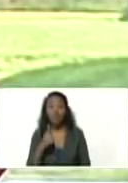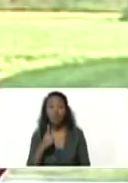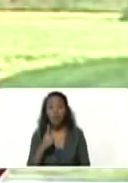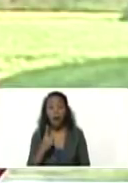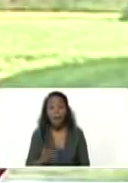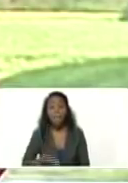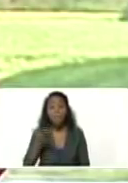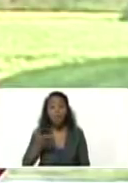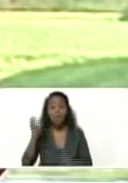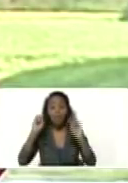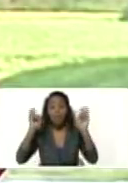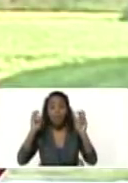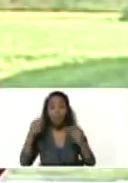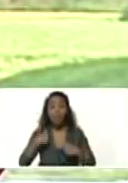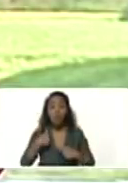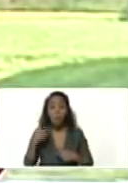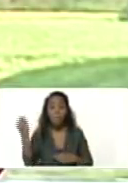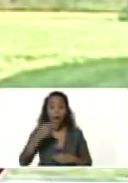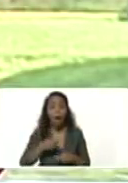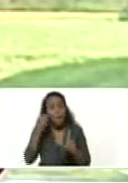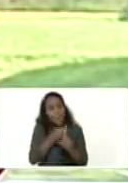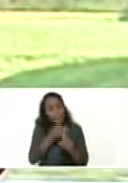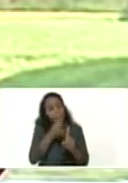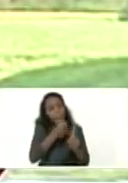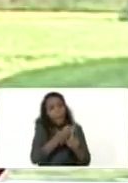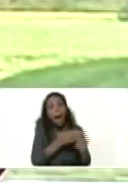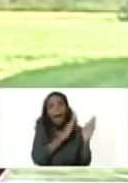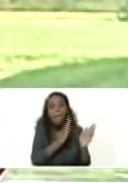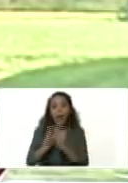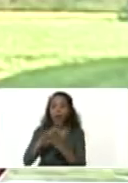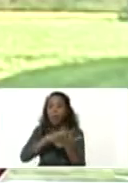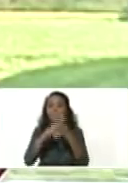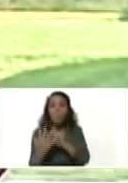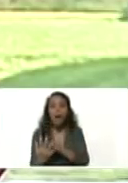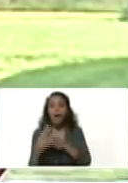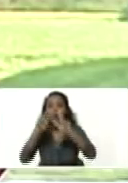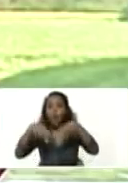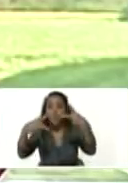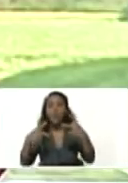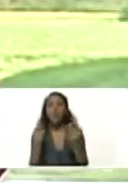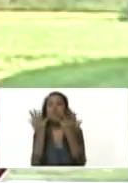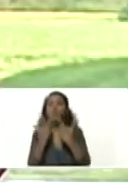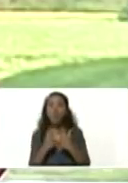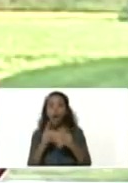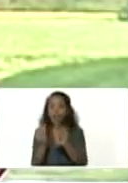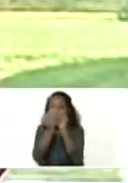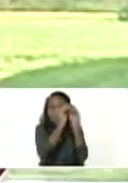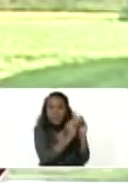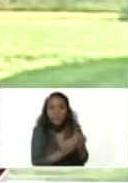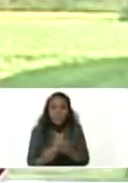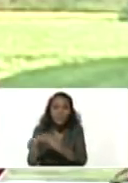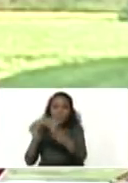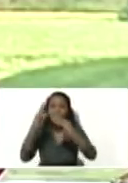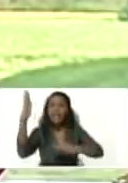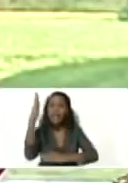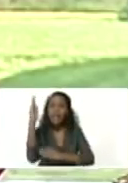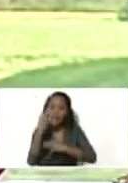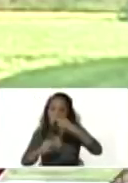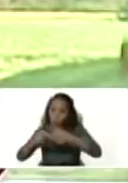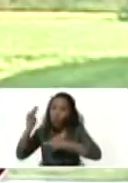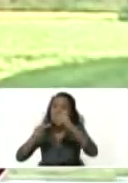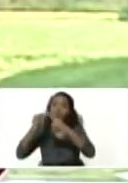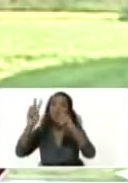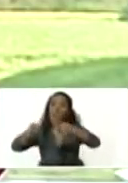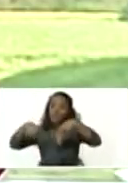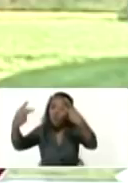insisto con el programa Barrio Nuevo, Barrio Tricolor, es el arreglo de iglesias, la construcción de